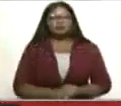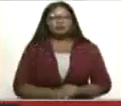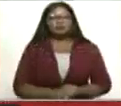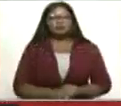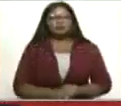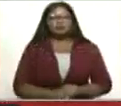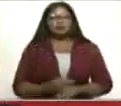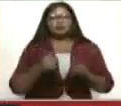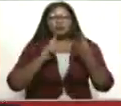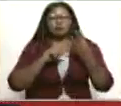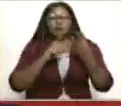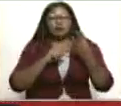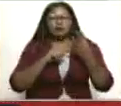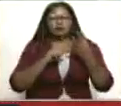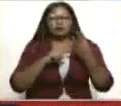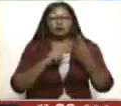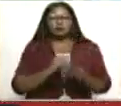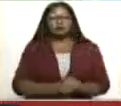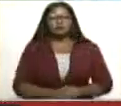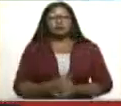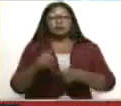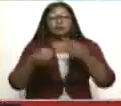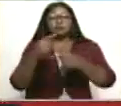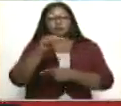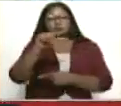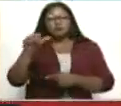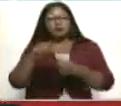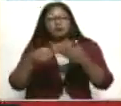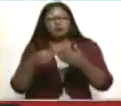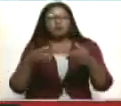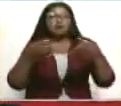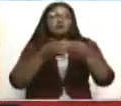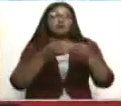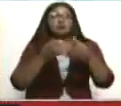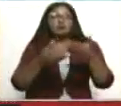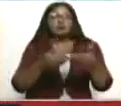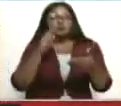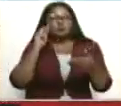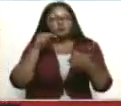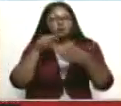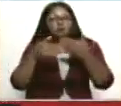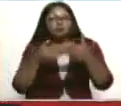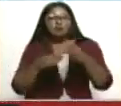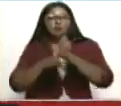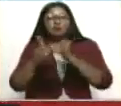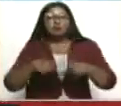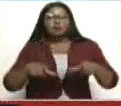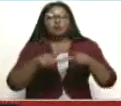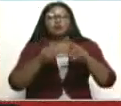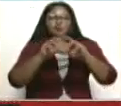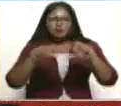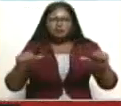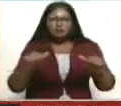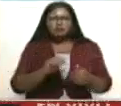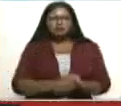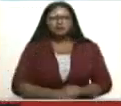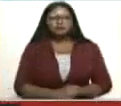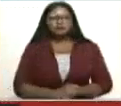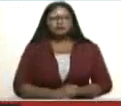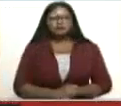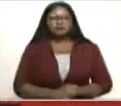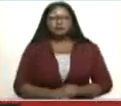Punto 4. En las próximas semanas, las delegaciones se trasladarán a los territorios para